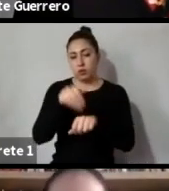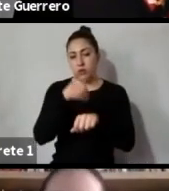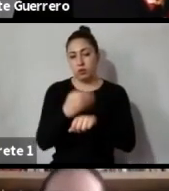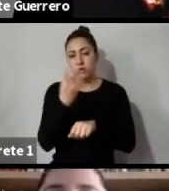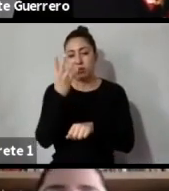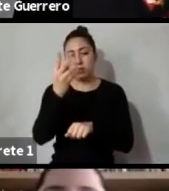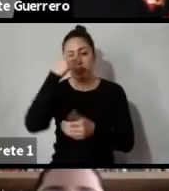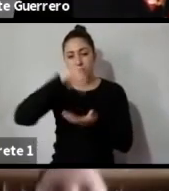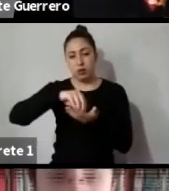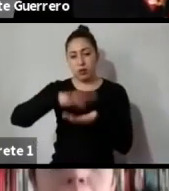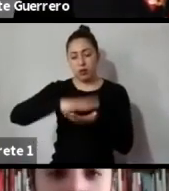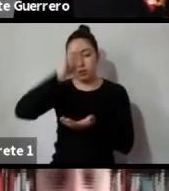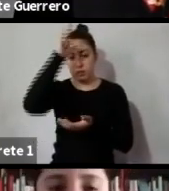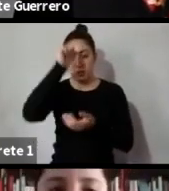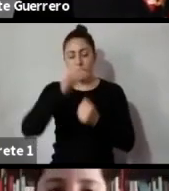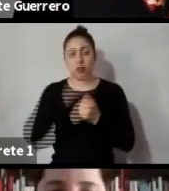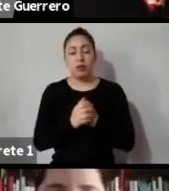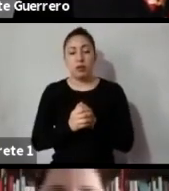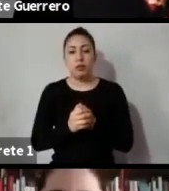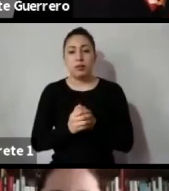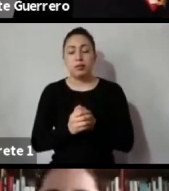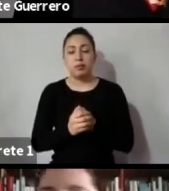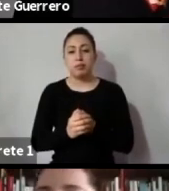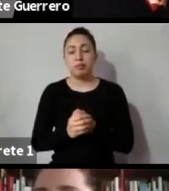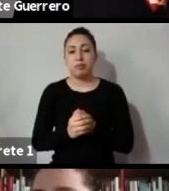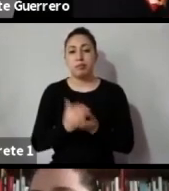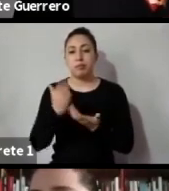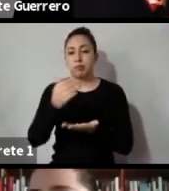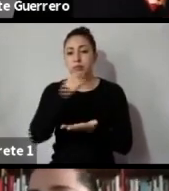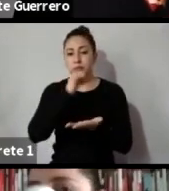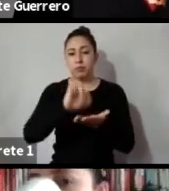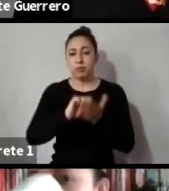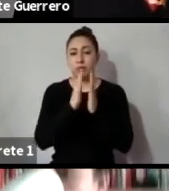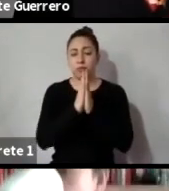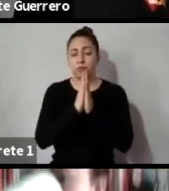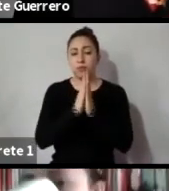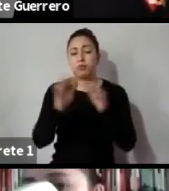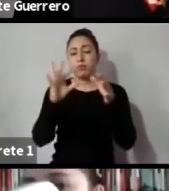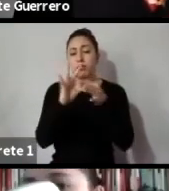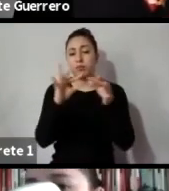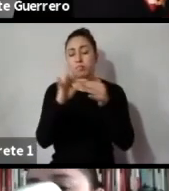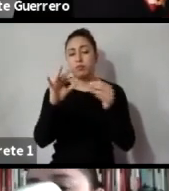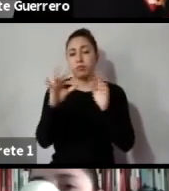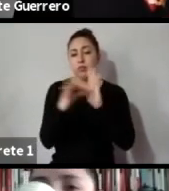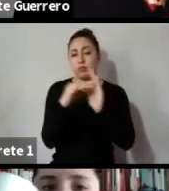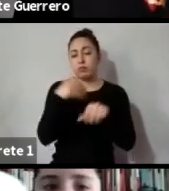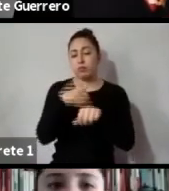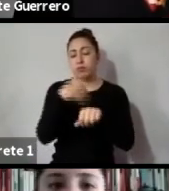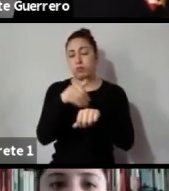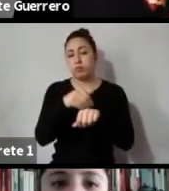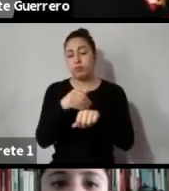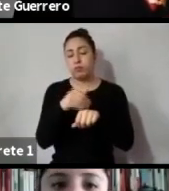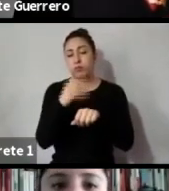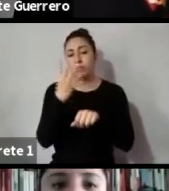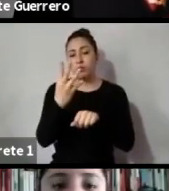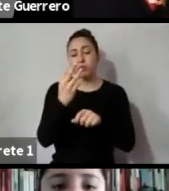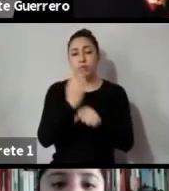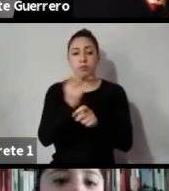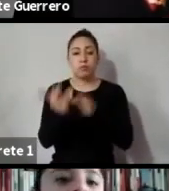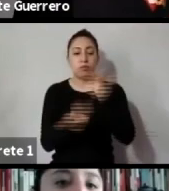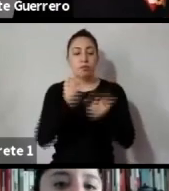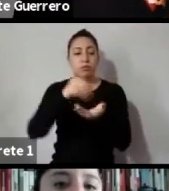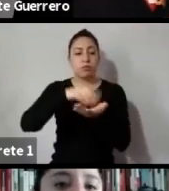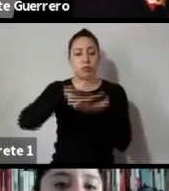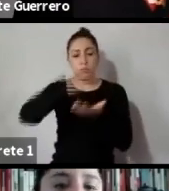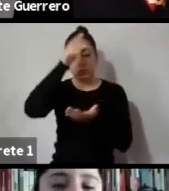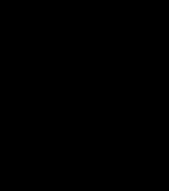de los acuerdos. Le pediría al secretario dar continuidad al orden del día con el punto número 4 de los acuerdos que pondremos a consideración. Por